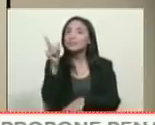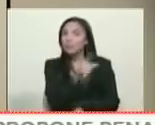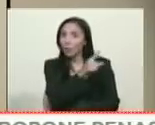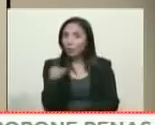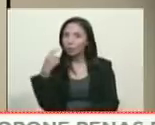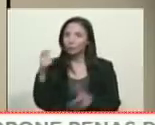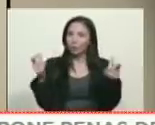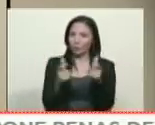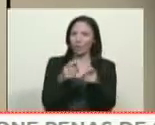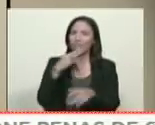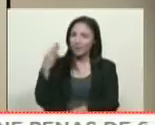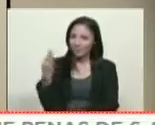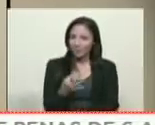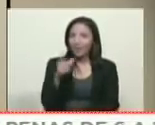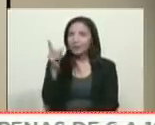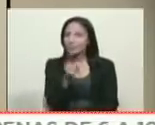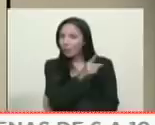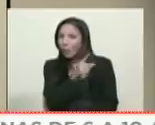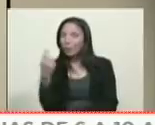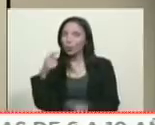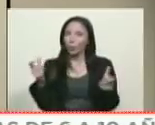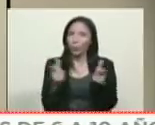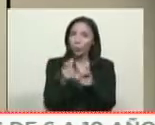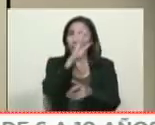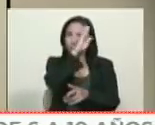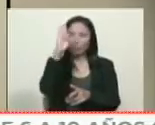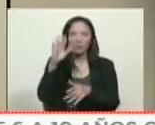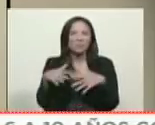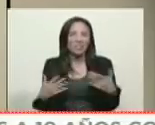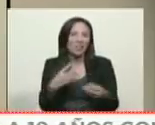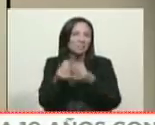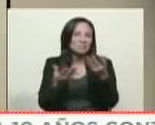reunión se realizó y de qué conversaron.